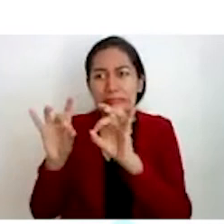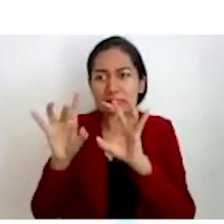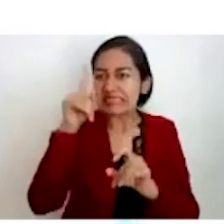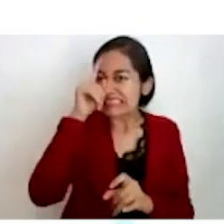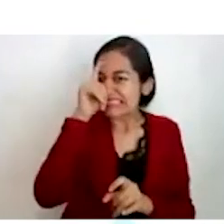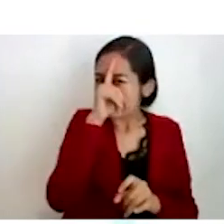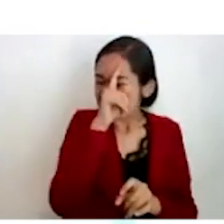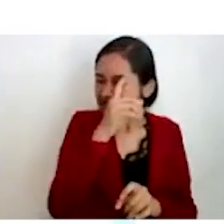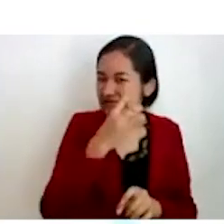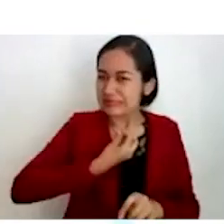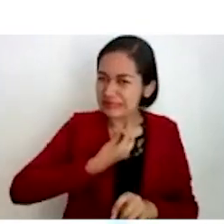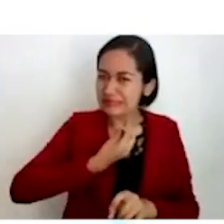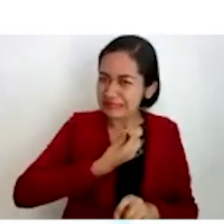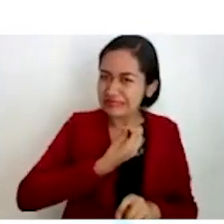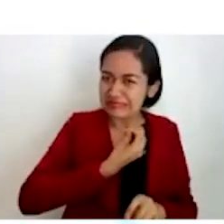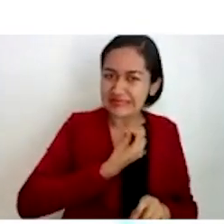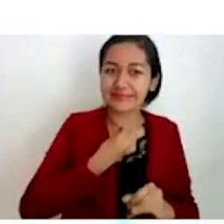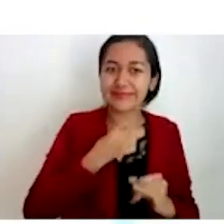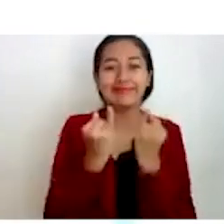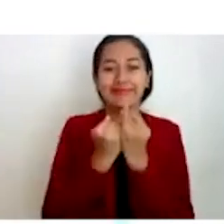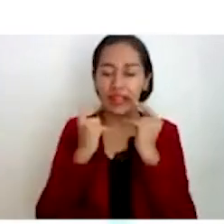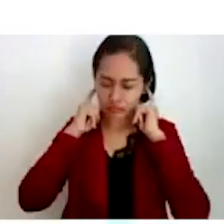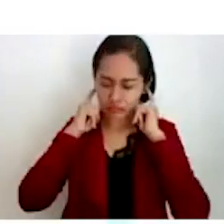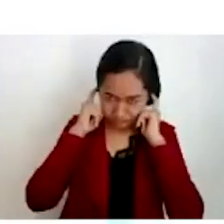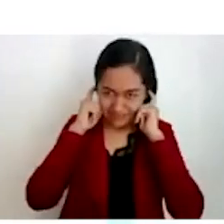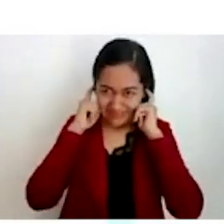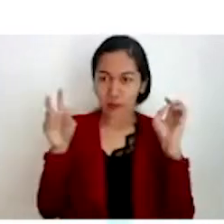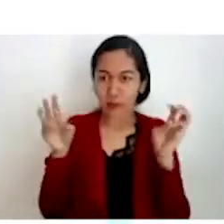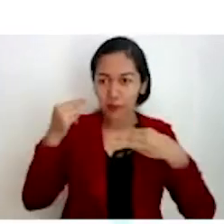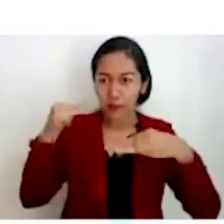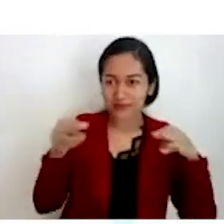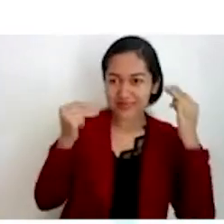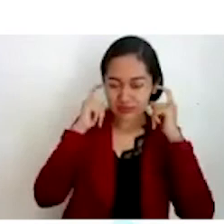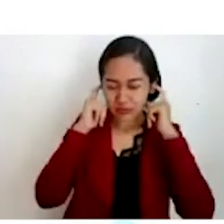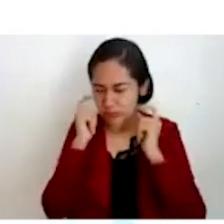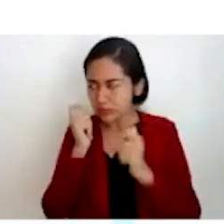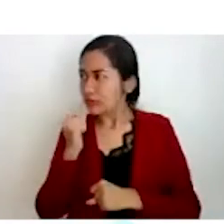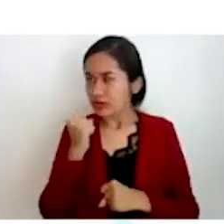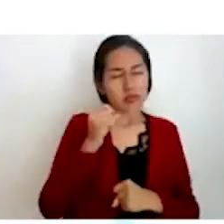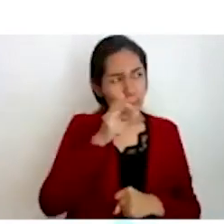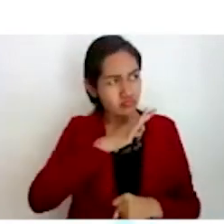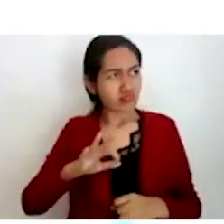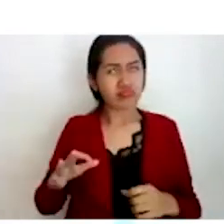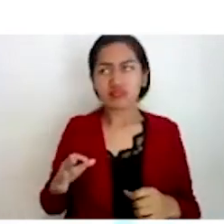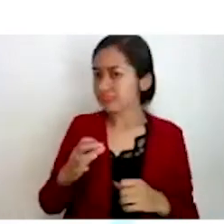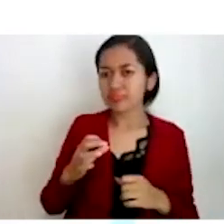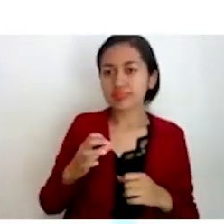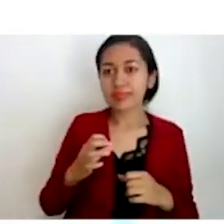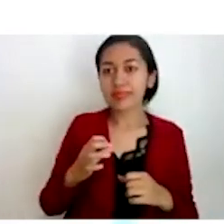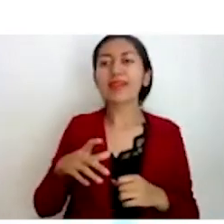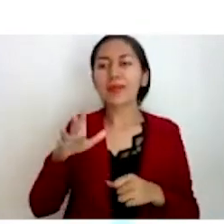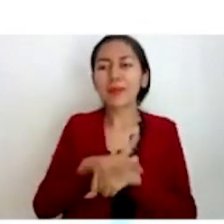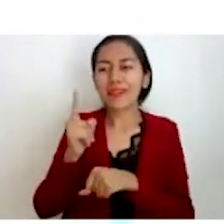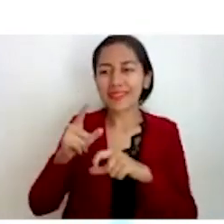Summer Place del gran compositor para cine Max Steiner. Esto gracias a un cassette que acaba de